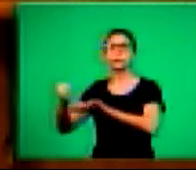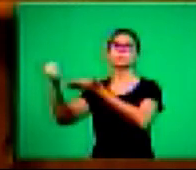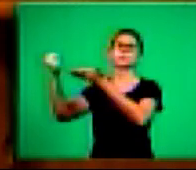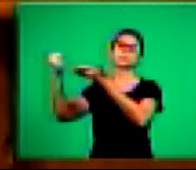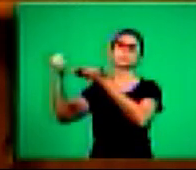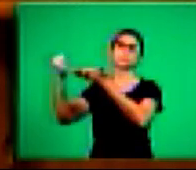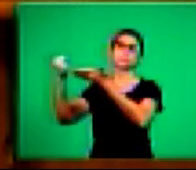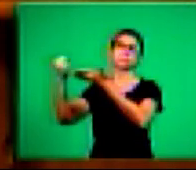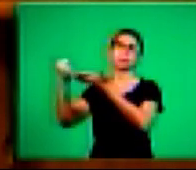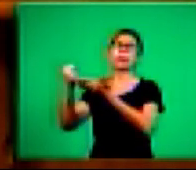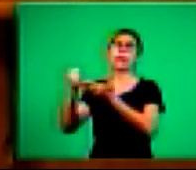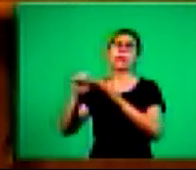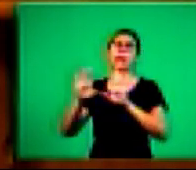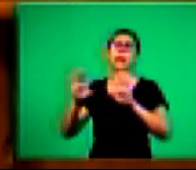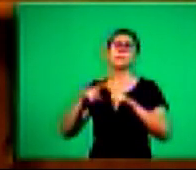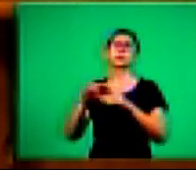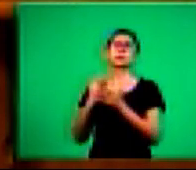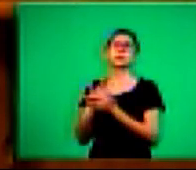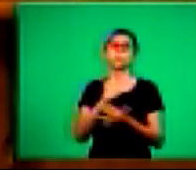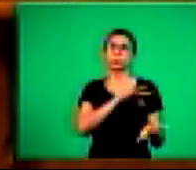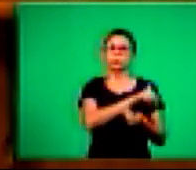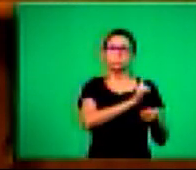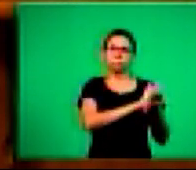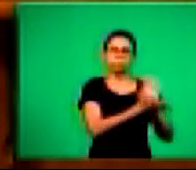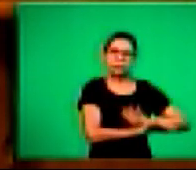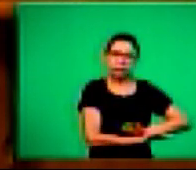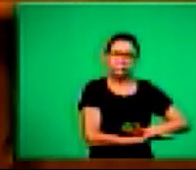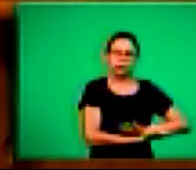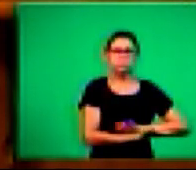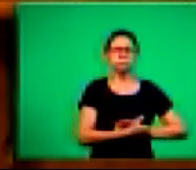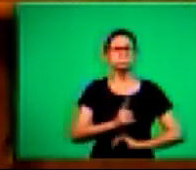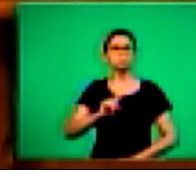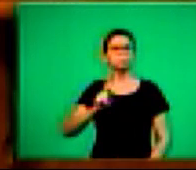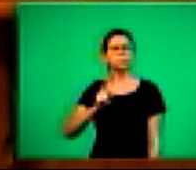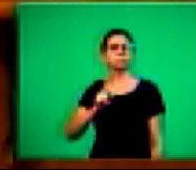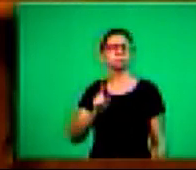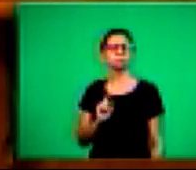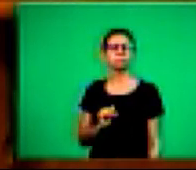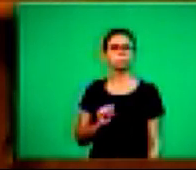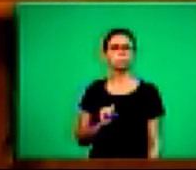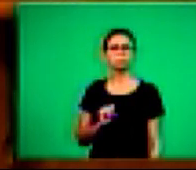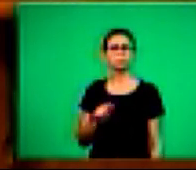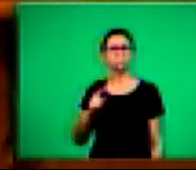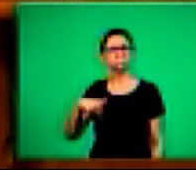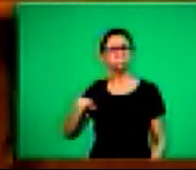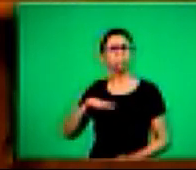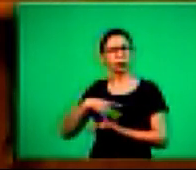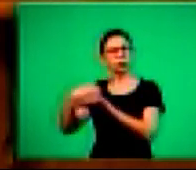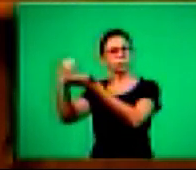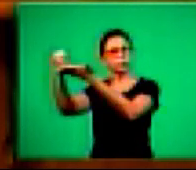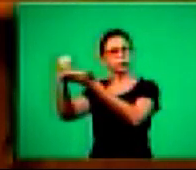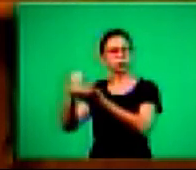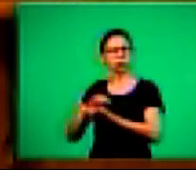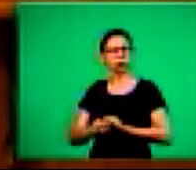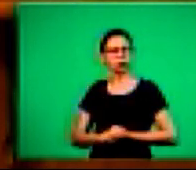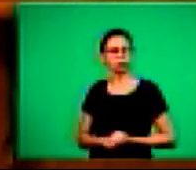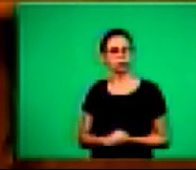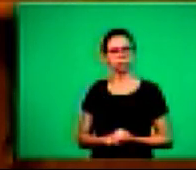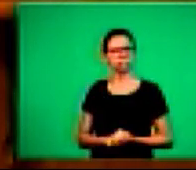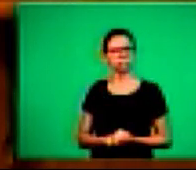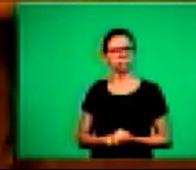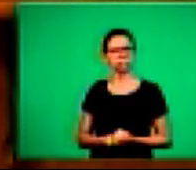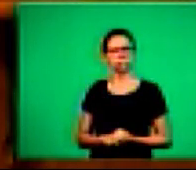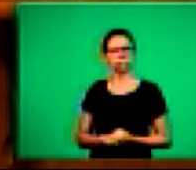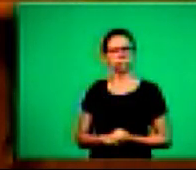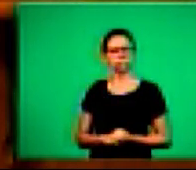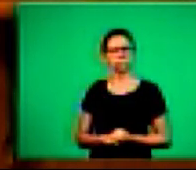el mundo no se va a acabar la iglesia simplemente va a partir y aquellos que fueron llamados